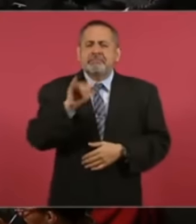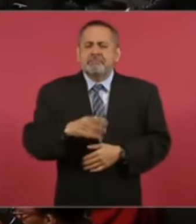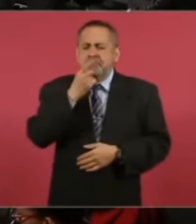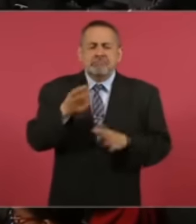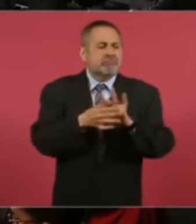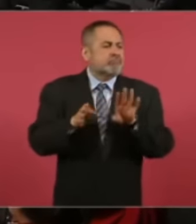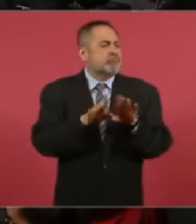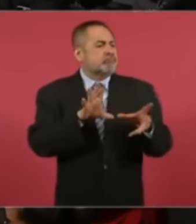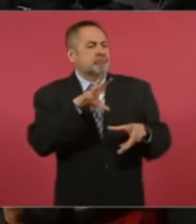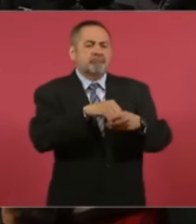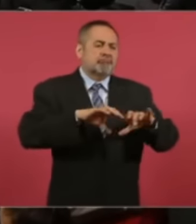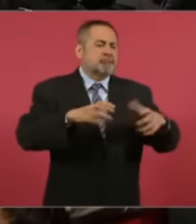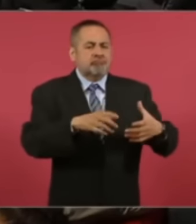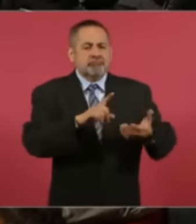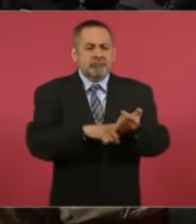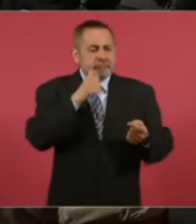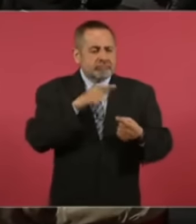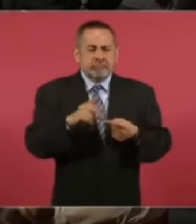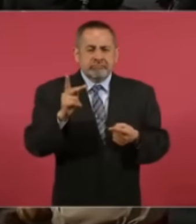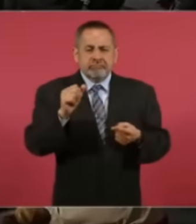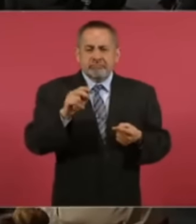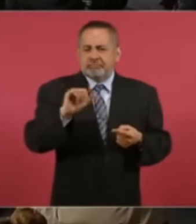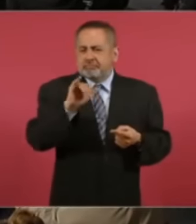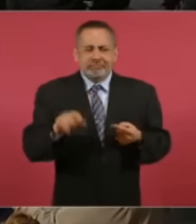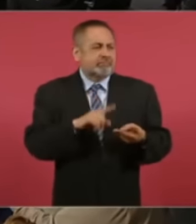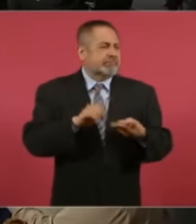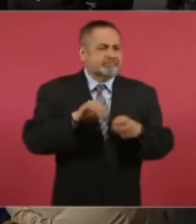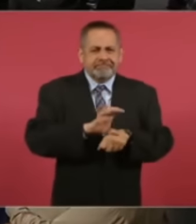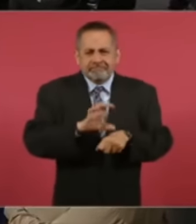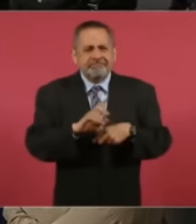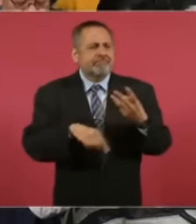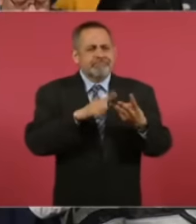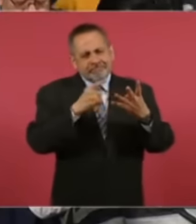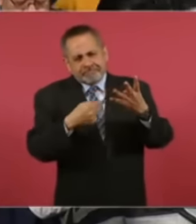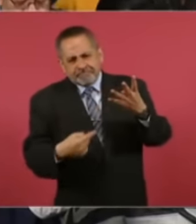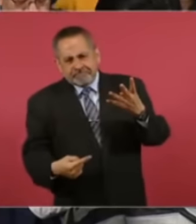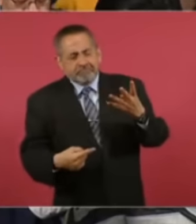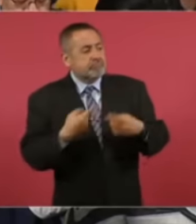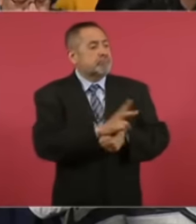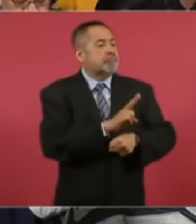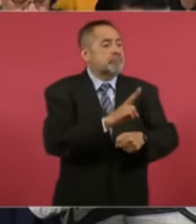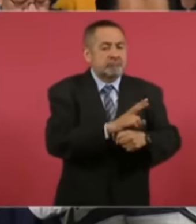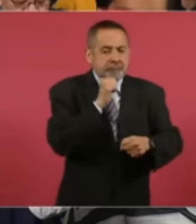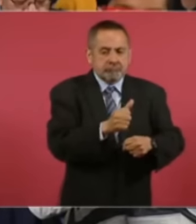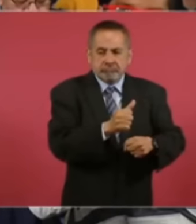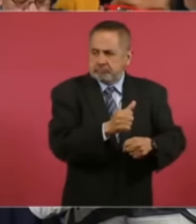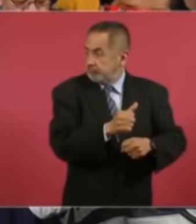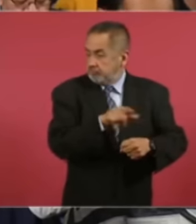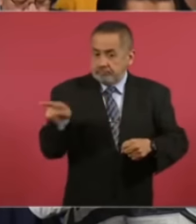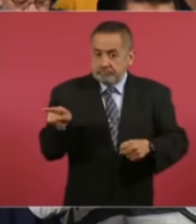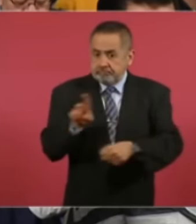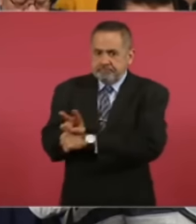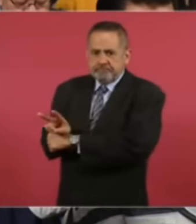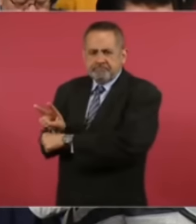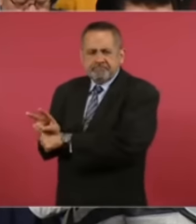hay en el mercado del pan de caja o del cemento o de muchas, entonces eso nunca lo ven, están viendo nomás